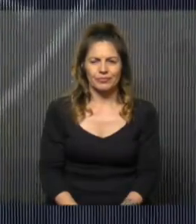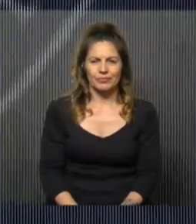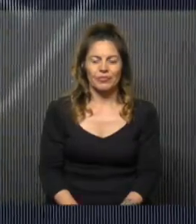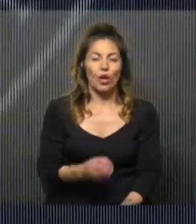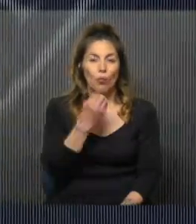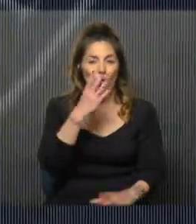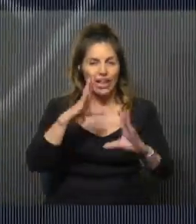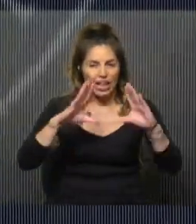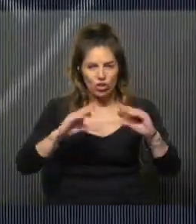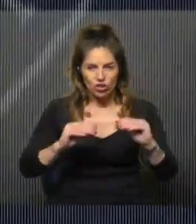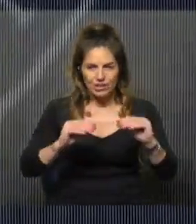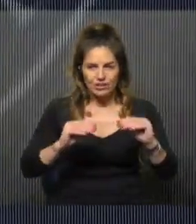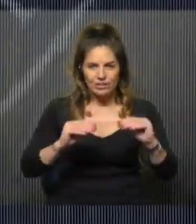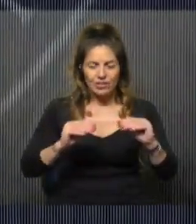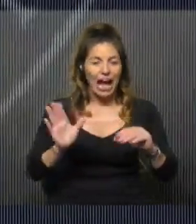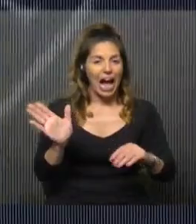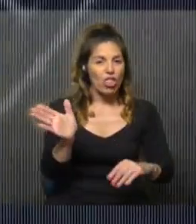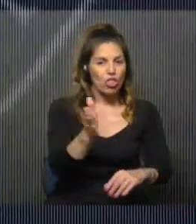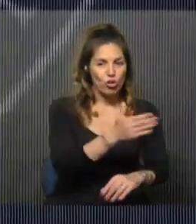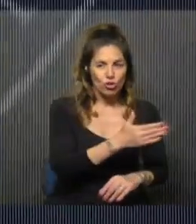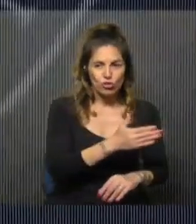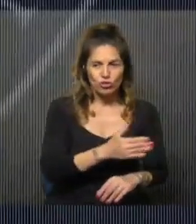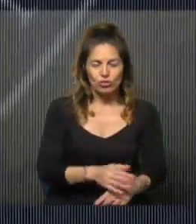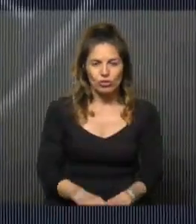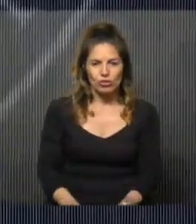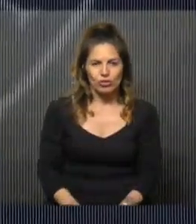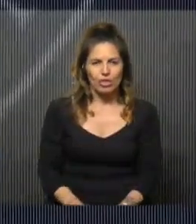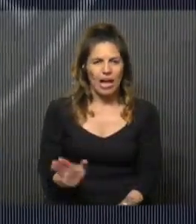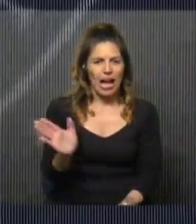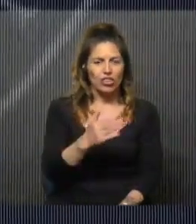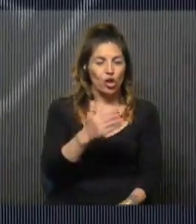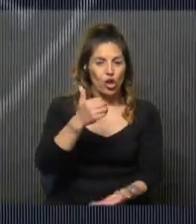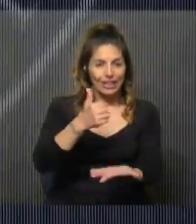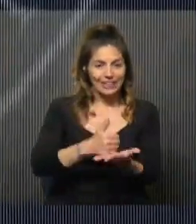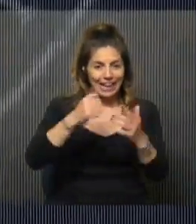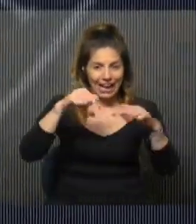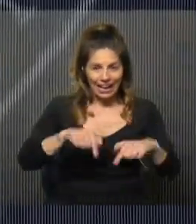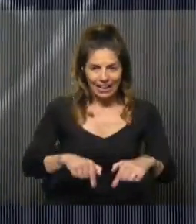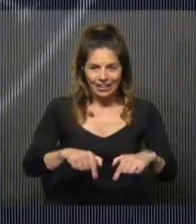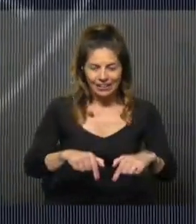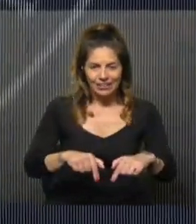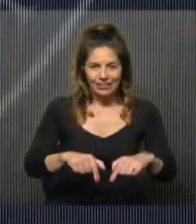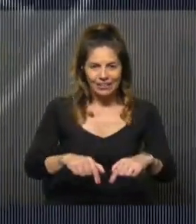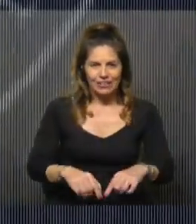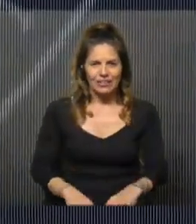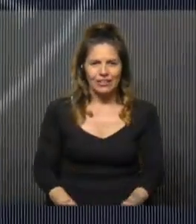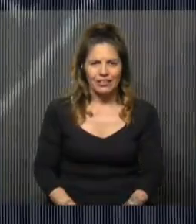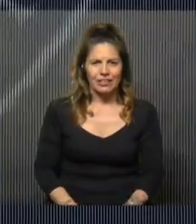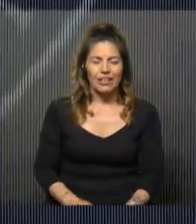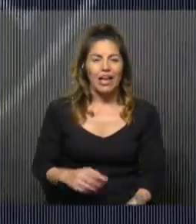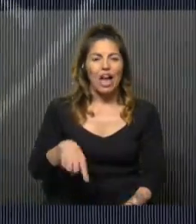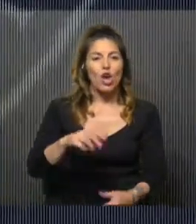buenas noches a todos a todos los que están aquí presentes a los